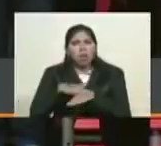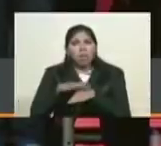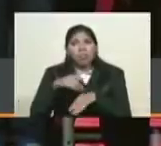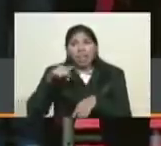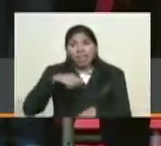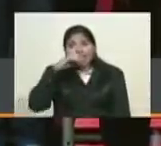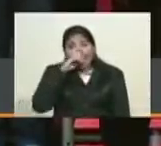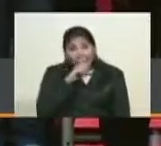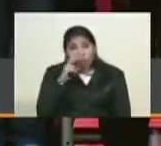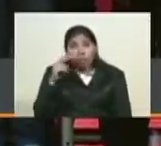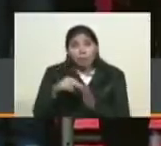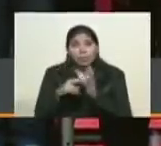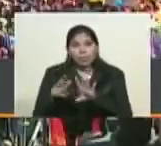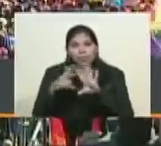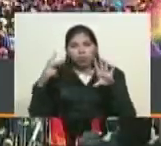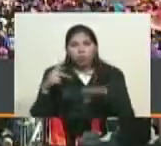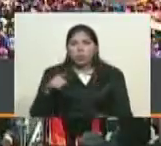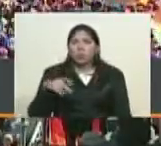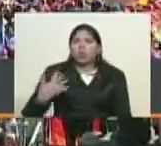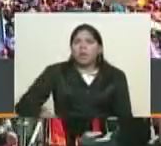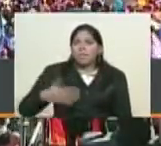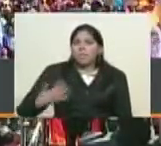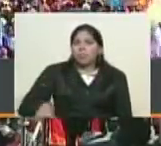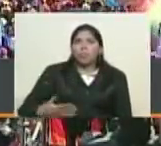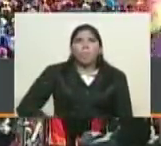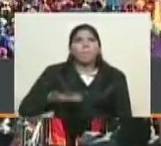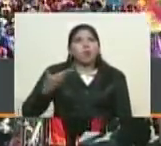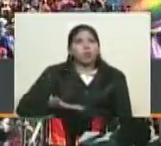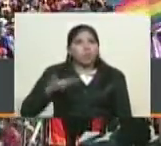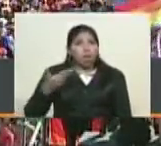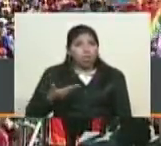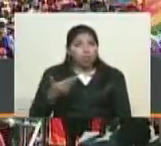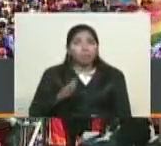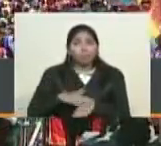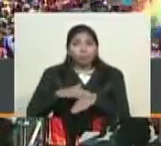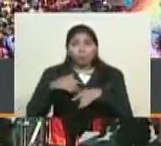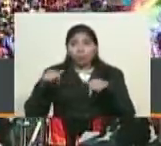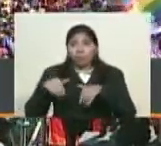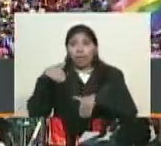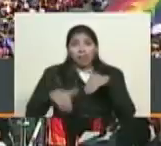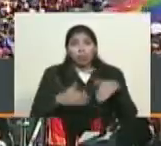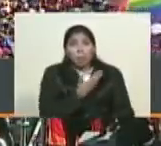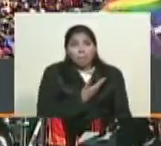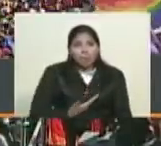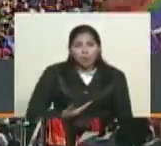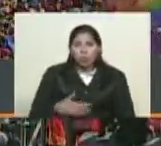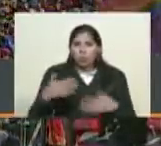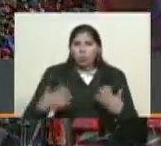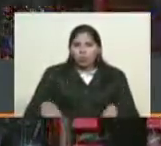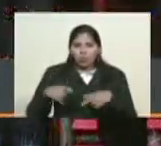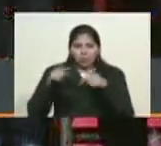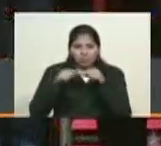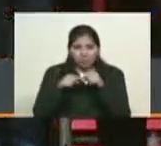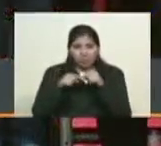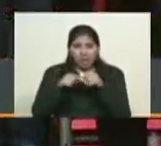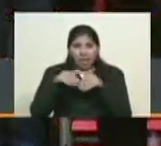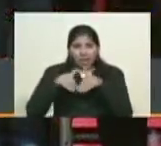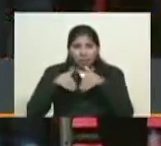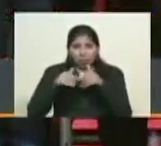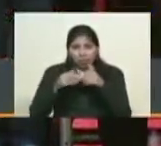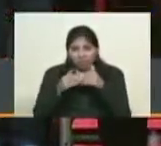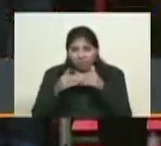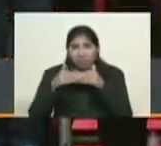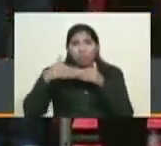año clave para la historia de Venezuela. Y las elecciones presidenciales van a marcar el inicio de un nuevo